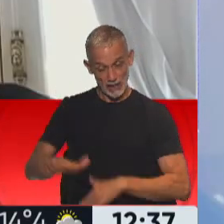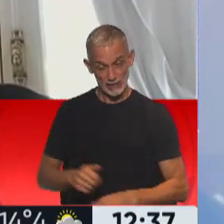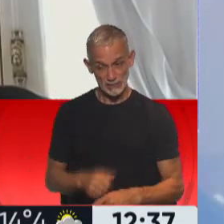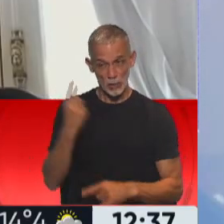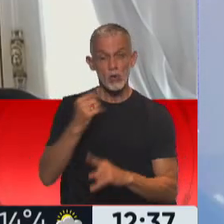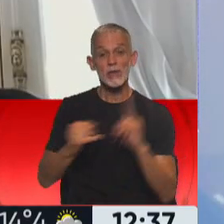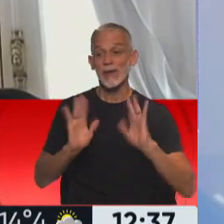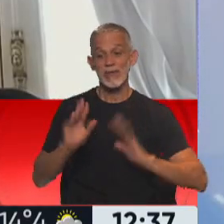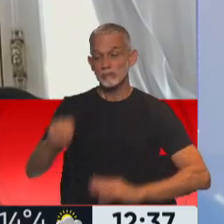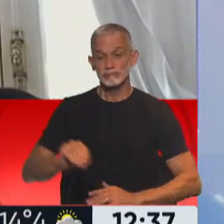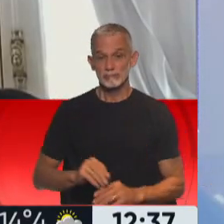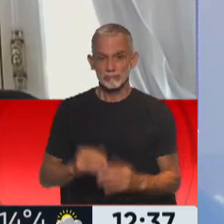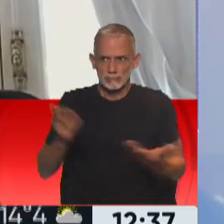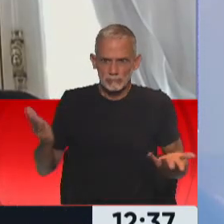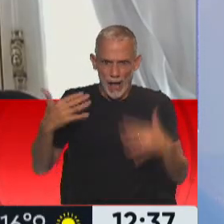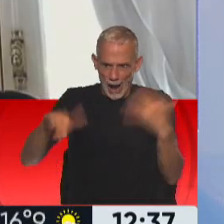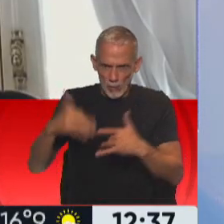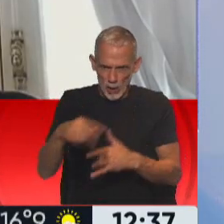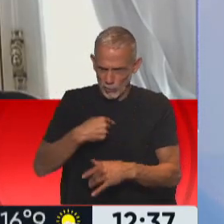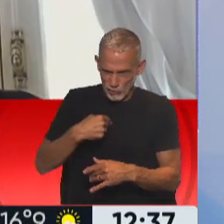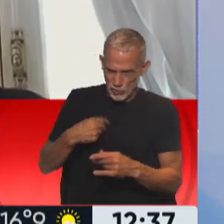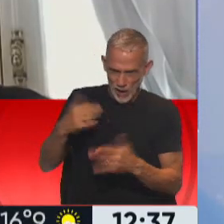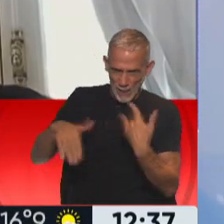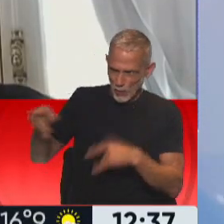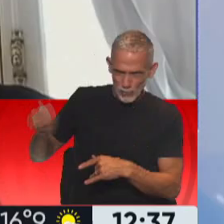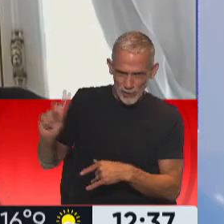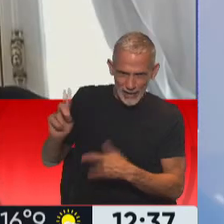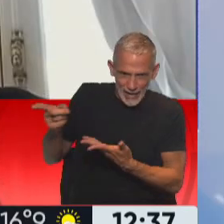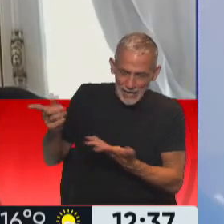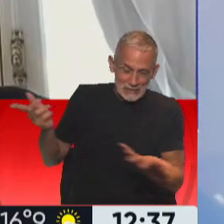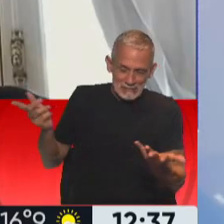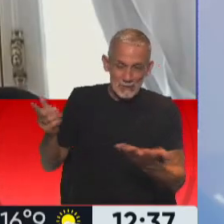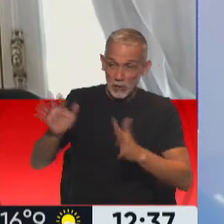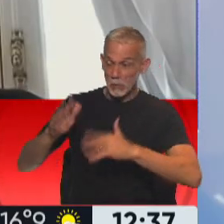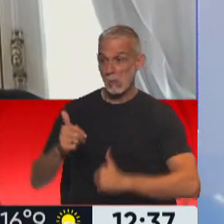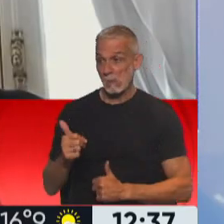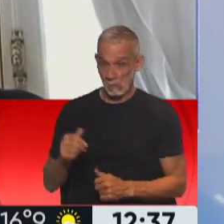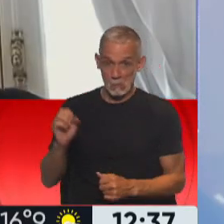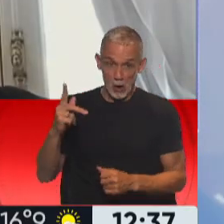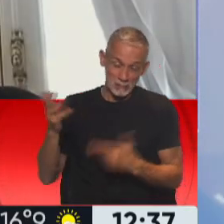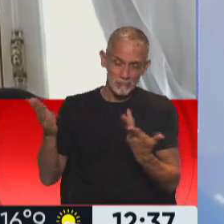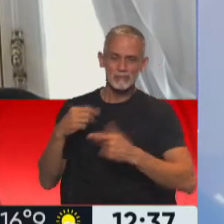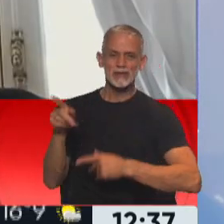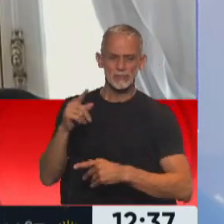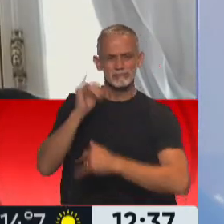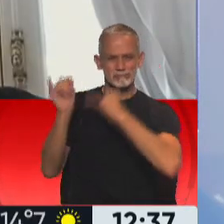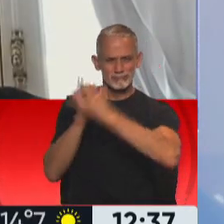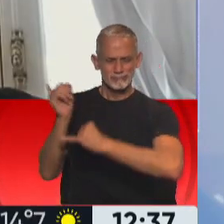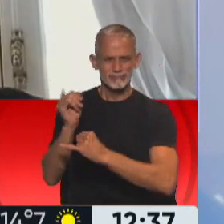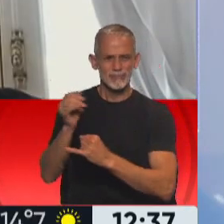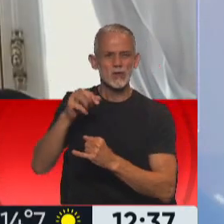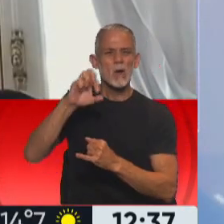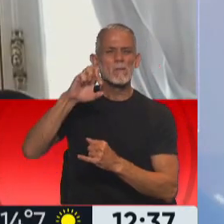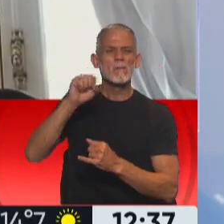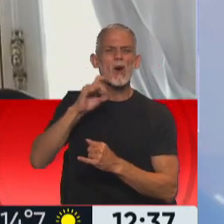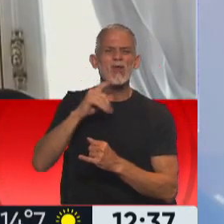quedás. Como si en Claro, realidad el claro. apurado por irse fuese yo, ¿no? Y yo digo, bueno, mira, yo estoy haciendo, le conté que era un podcast que él